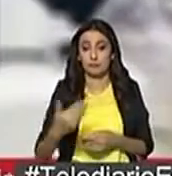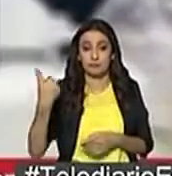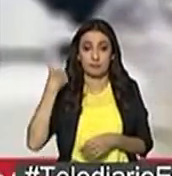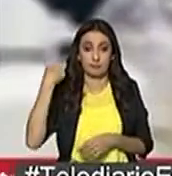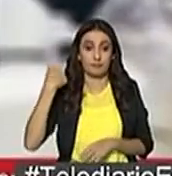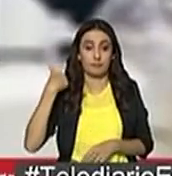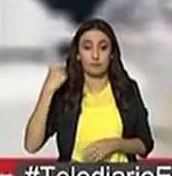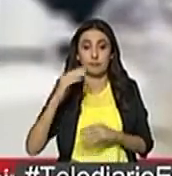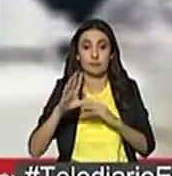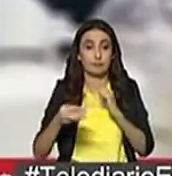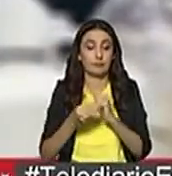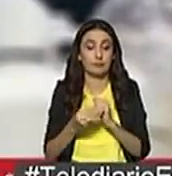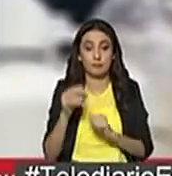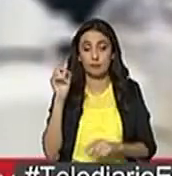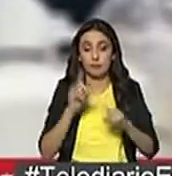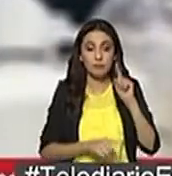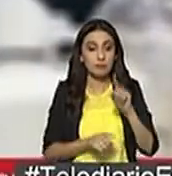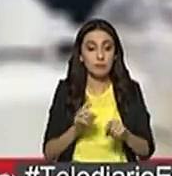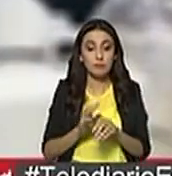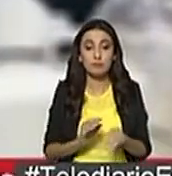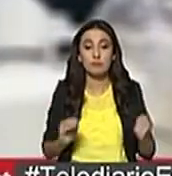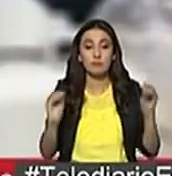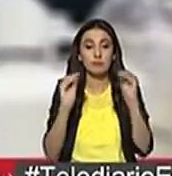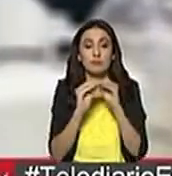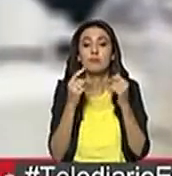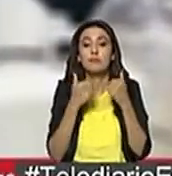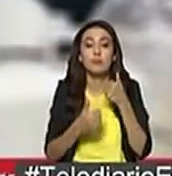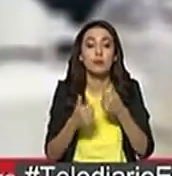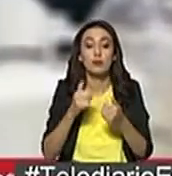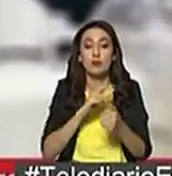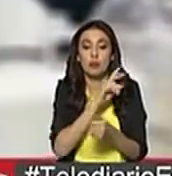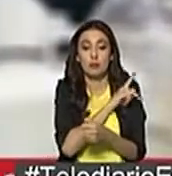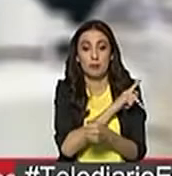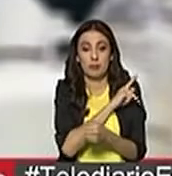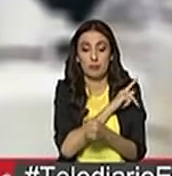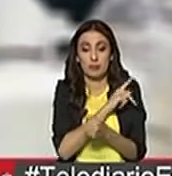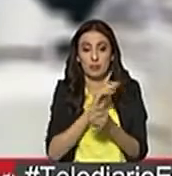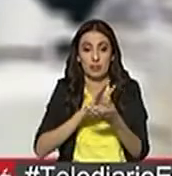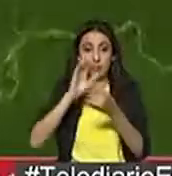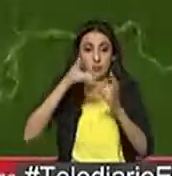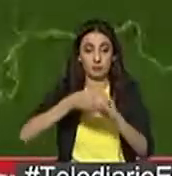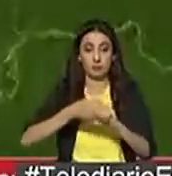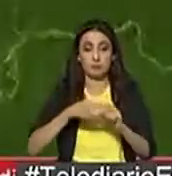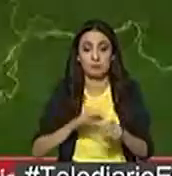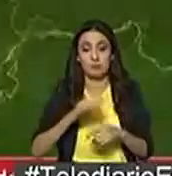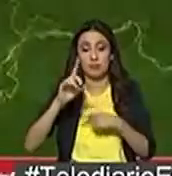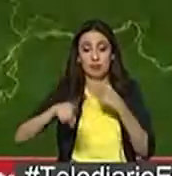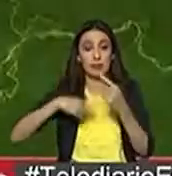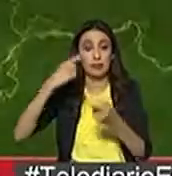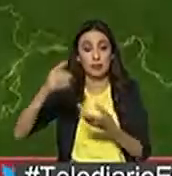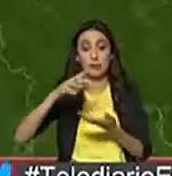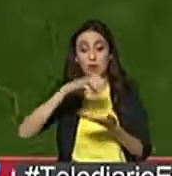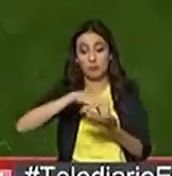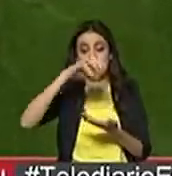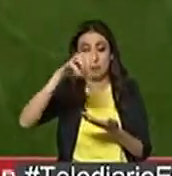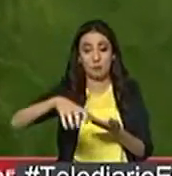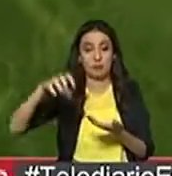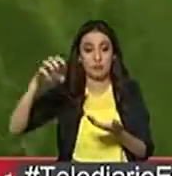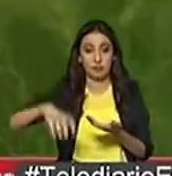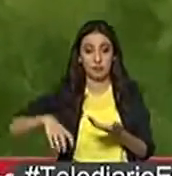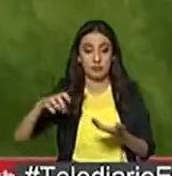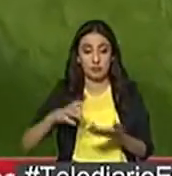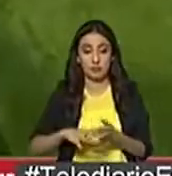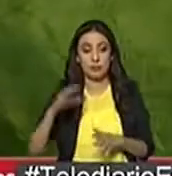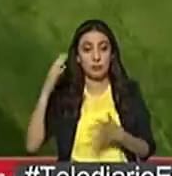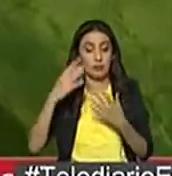enviar a los siguientes correos su hoja de vida actualizada, el cargo y la provincia a la que postula. En las provincias de Esmeraldas, Carchi, Imbabura